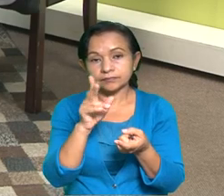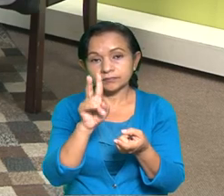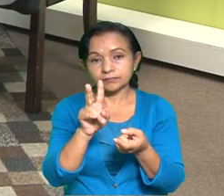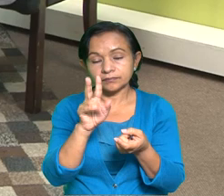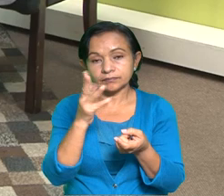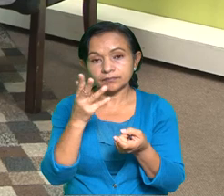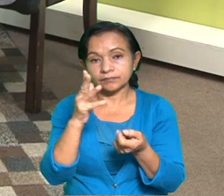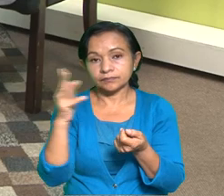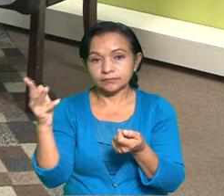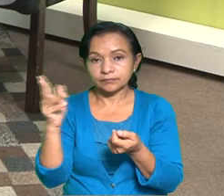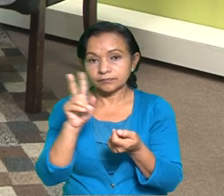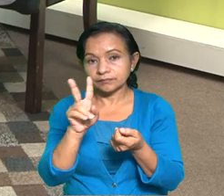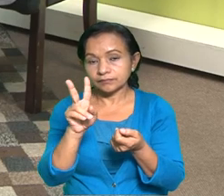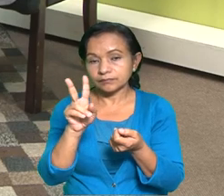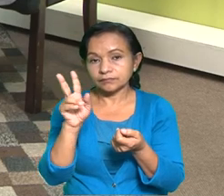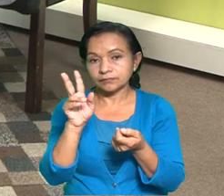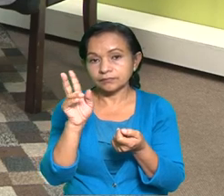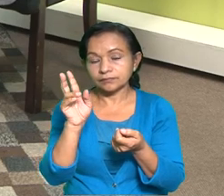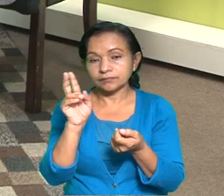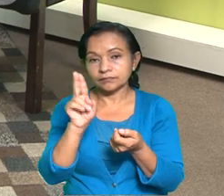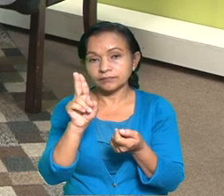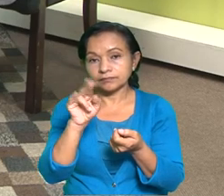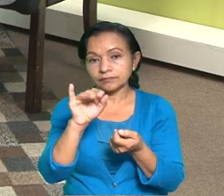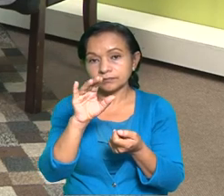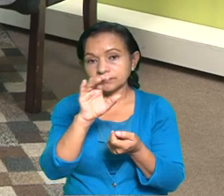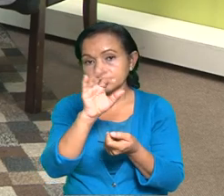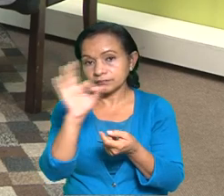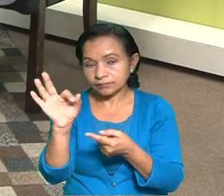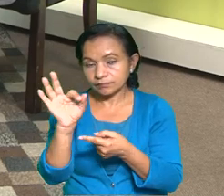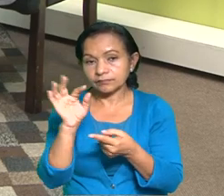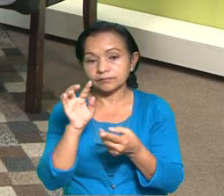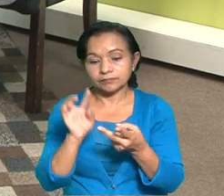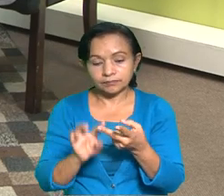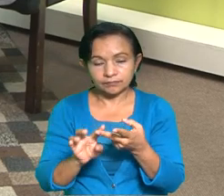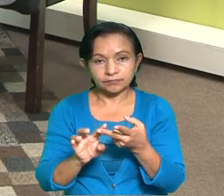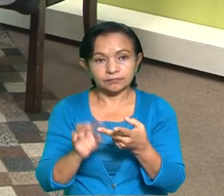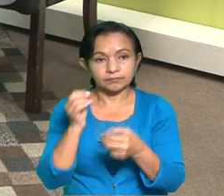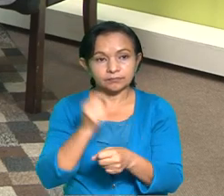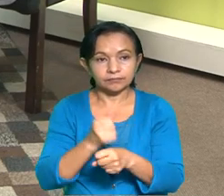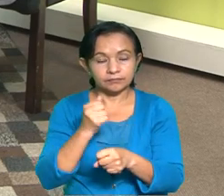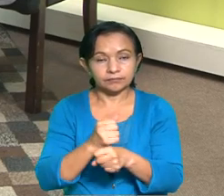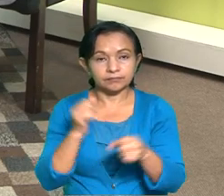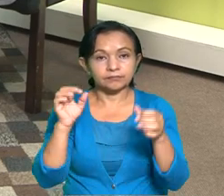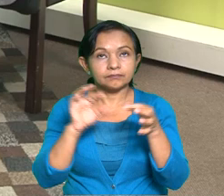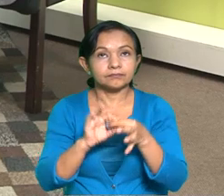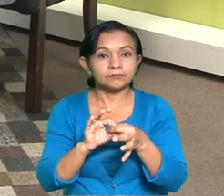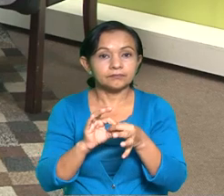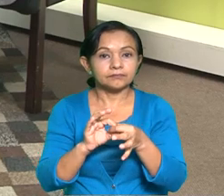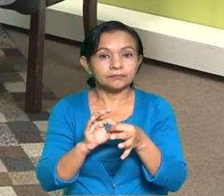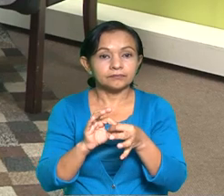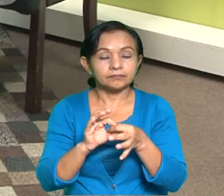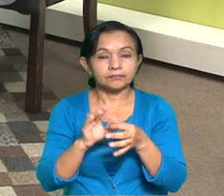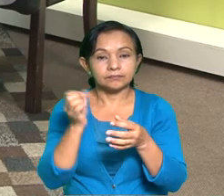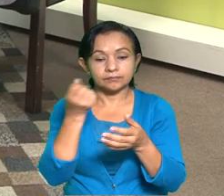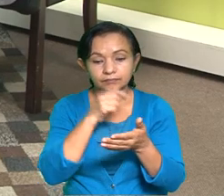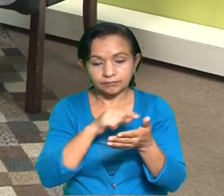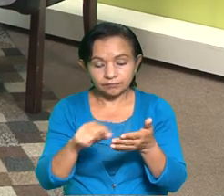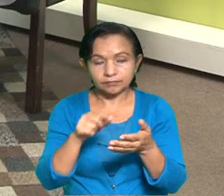1992. Posteriormente, UNICEF, también que es de Naciones Unidas, fue un trabajo conjunto, ¿verdad?, para instaurar esta